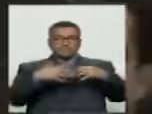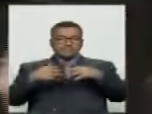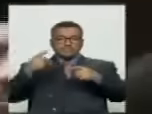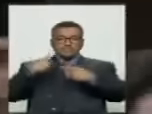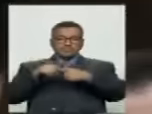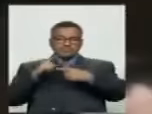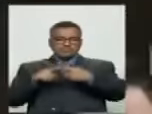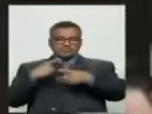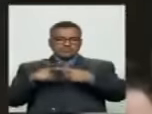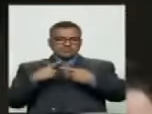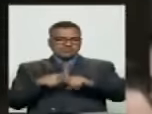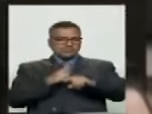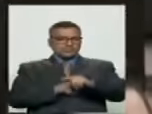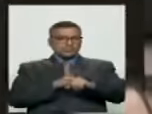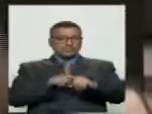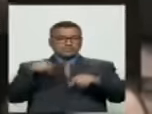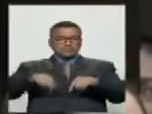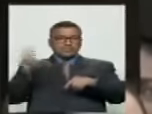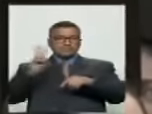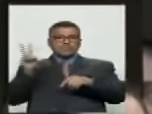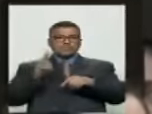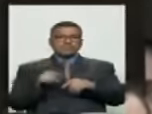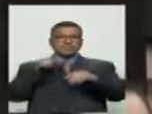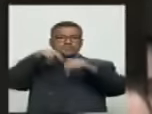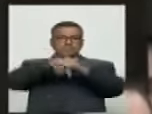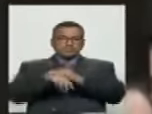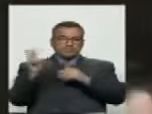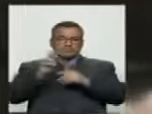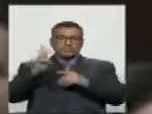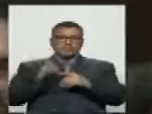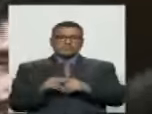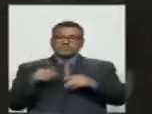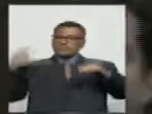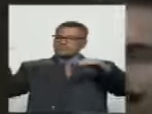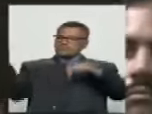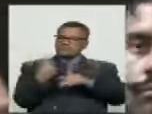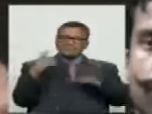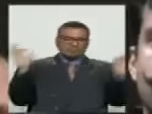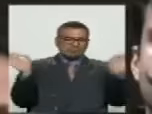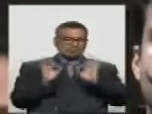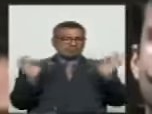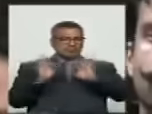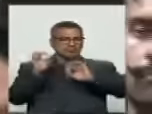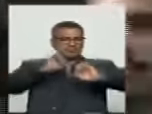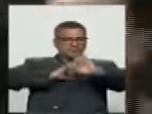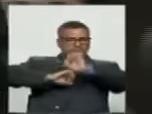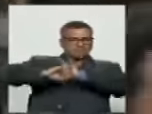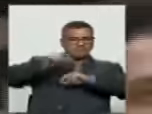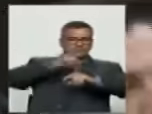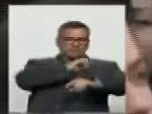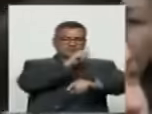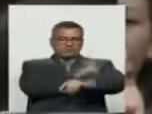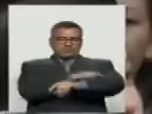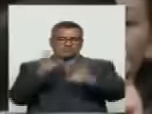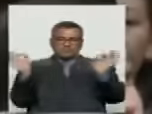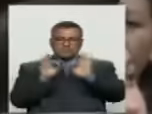cualquier situación entre los venezolanos desde Venezuela y sin intromisión de ningún de potencia alguna.